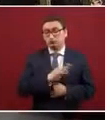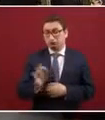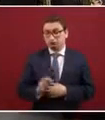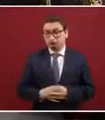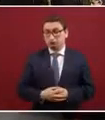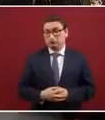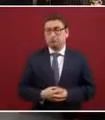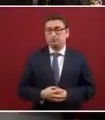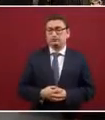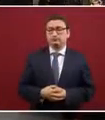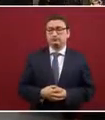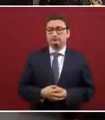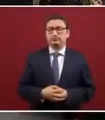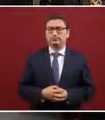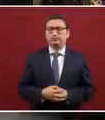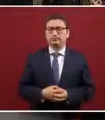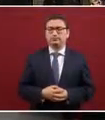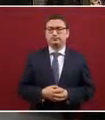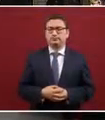Bueno,